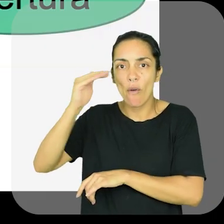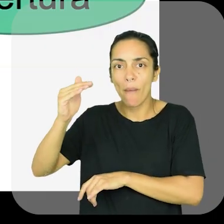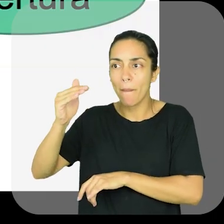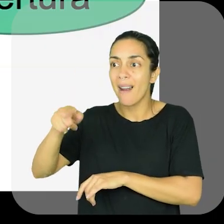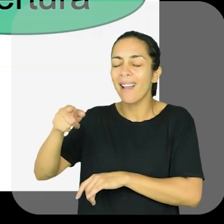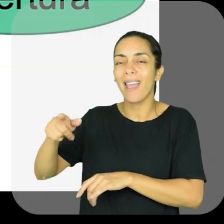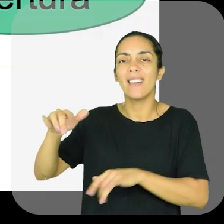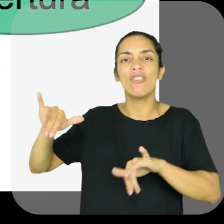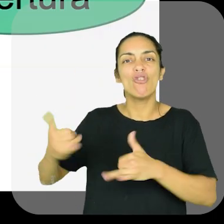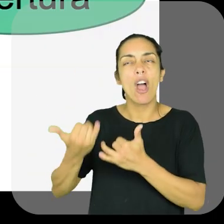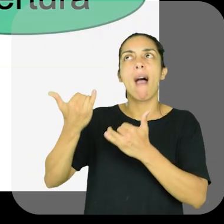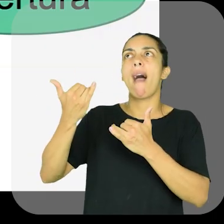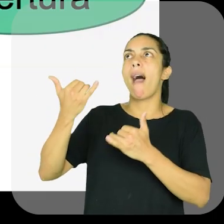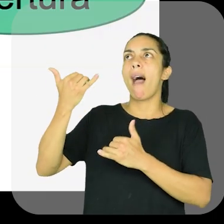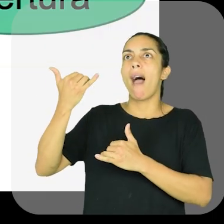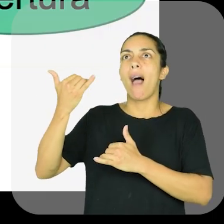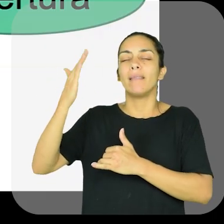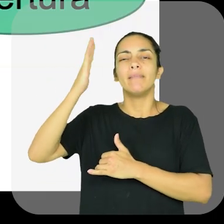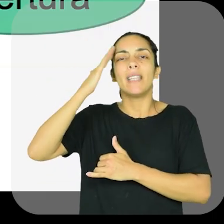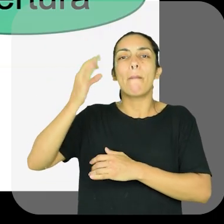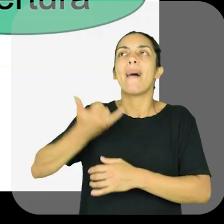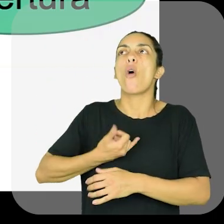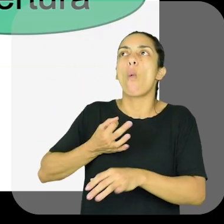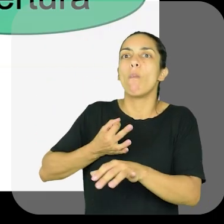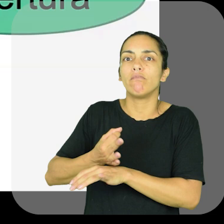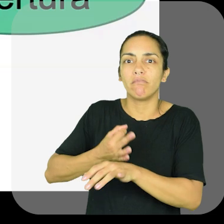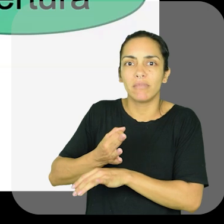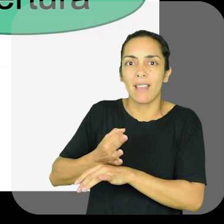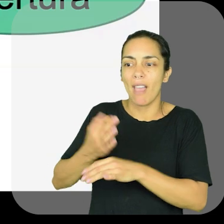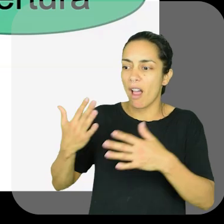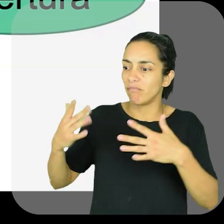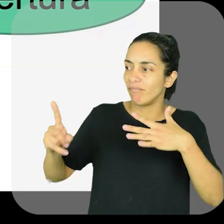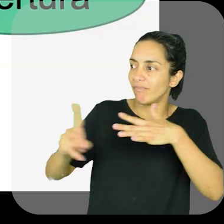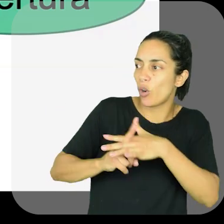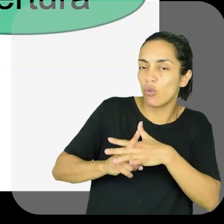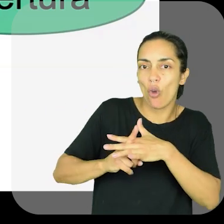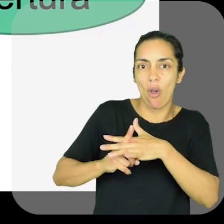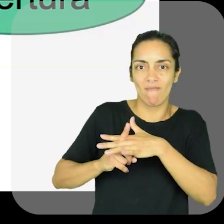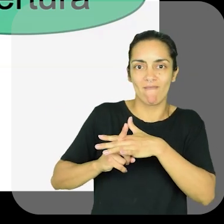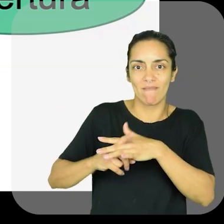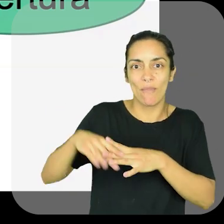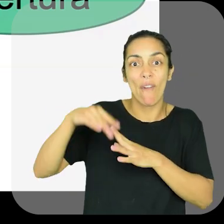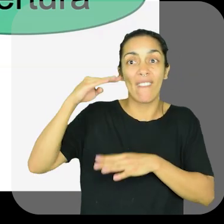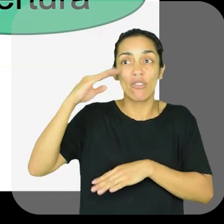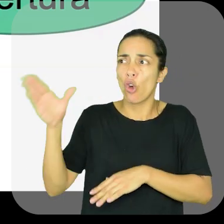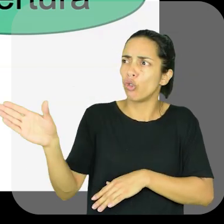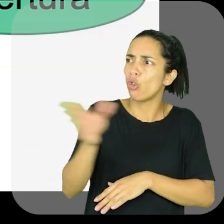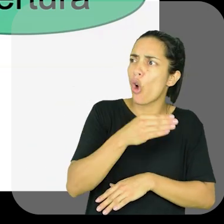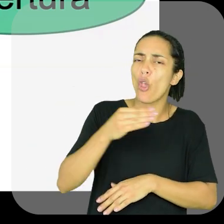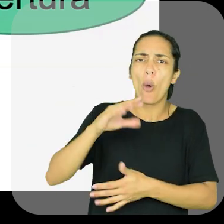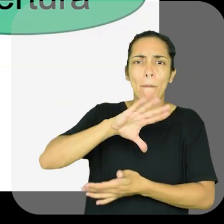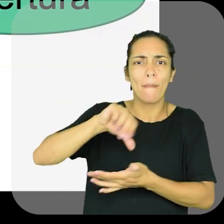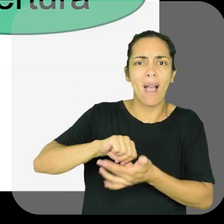entonces talleres, diplomados, cursos para que los profesores de música del país y